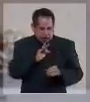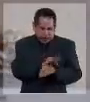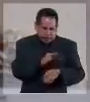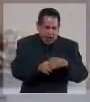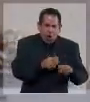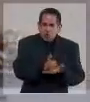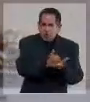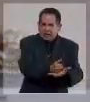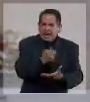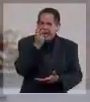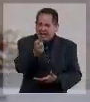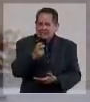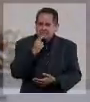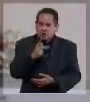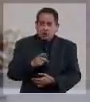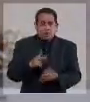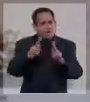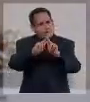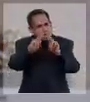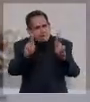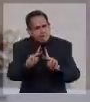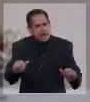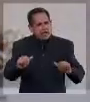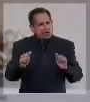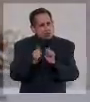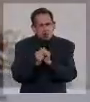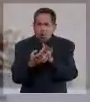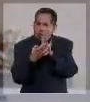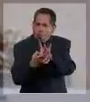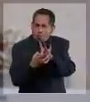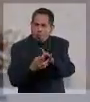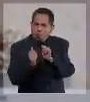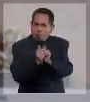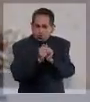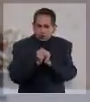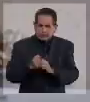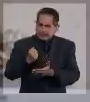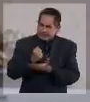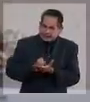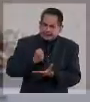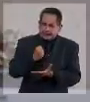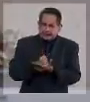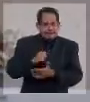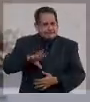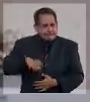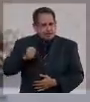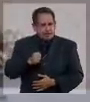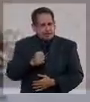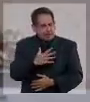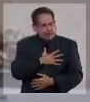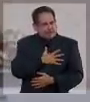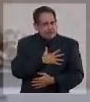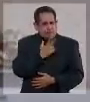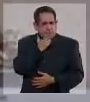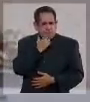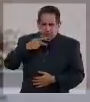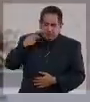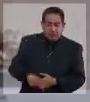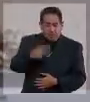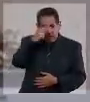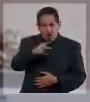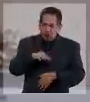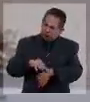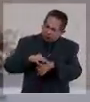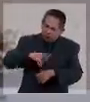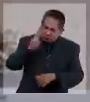un México en paz y quiero que juntos, a golpes de esfuerzo y de amor por la patria, lo hagamos